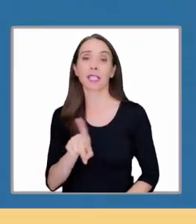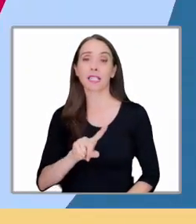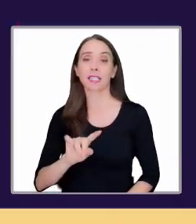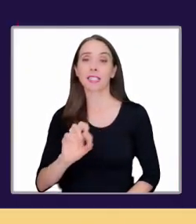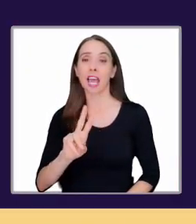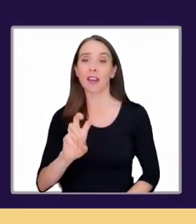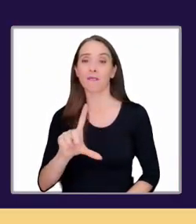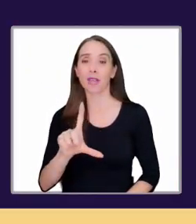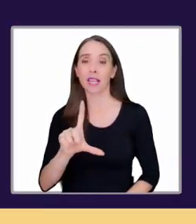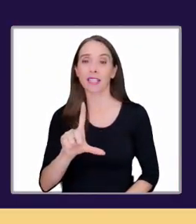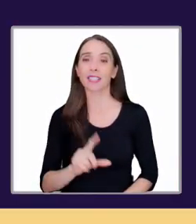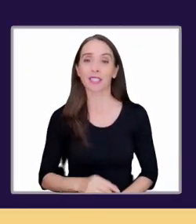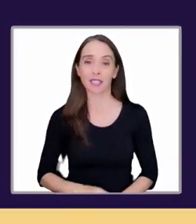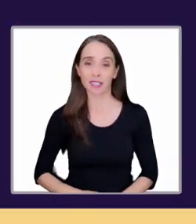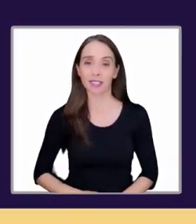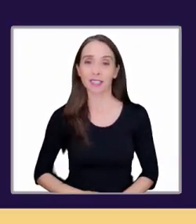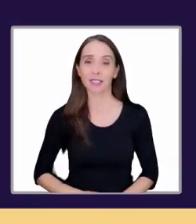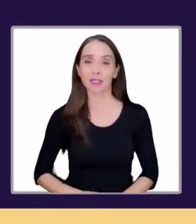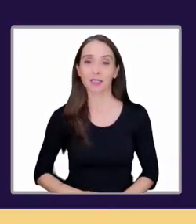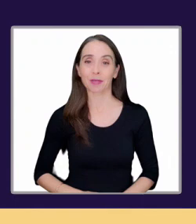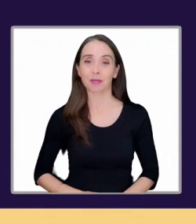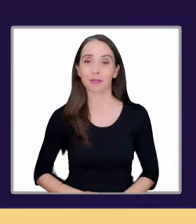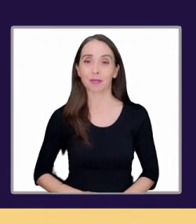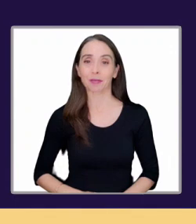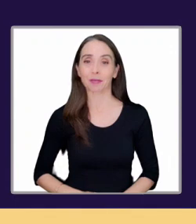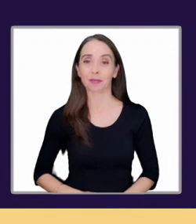Servicio Electoral de Chile. Cervel.